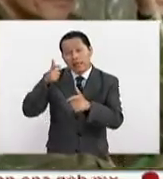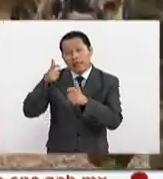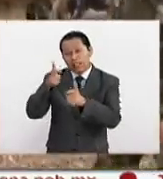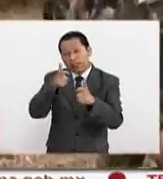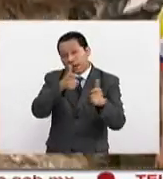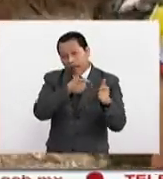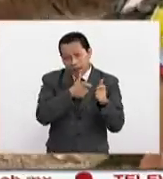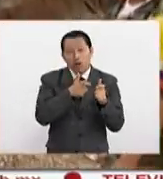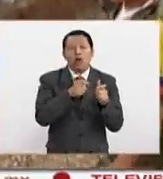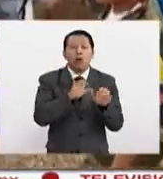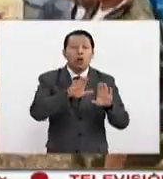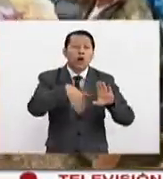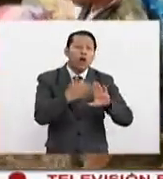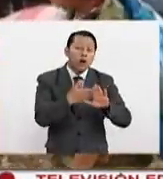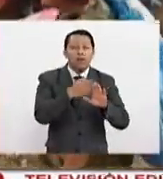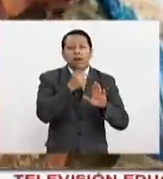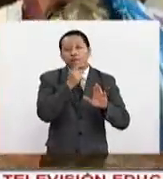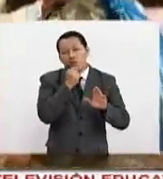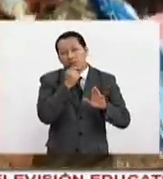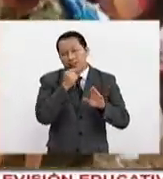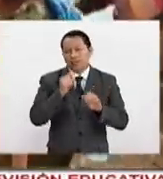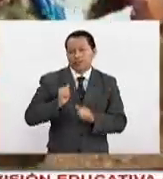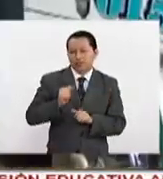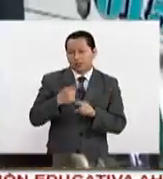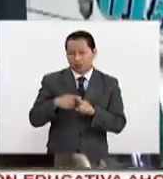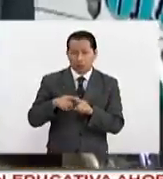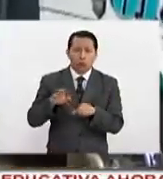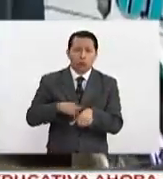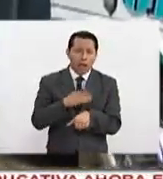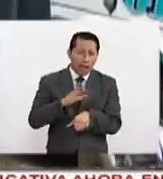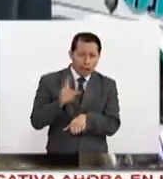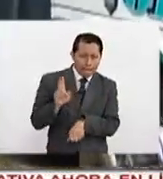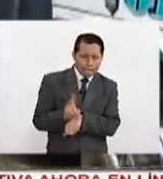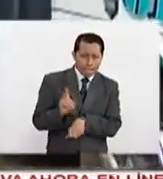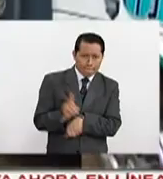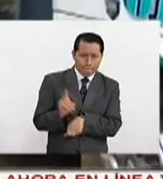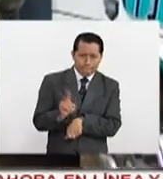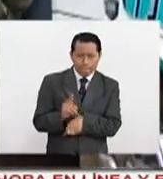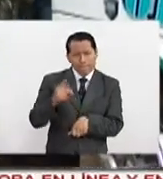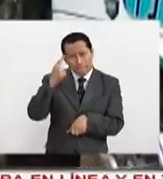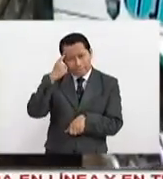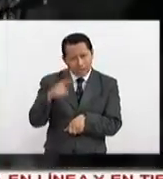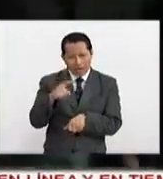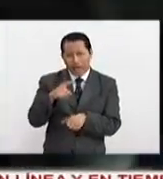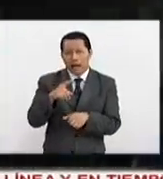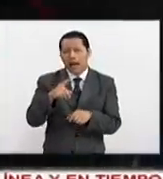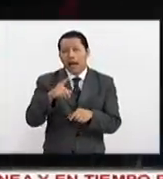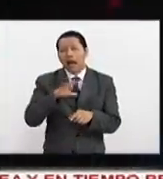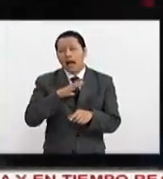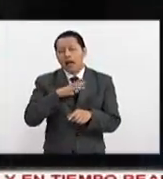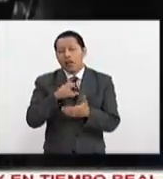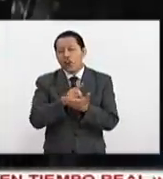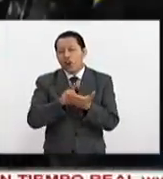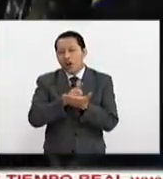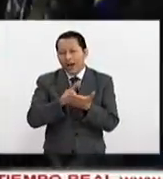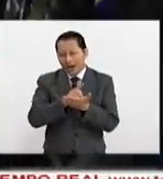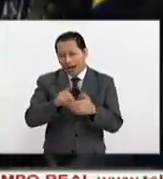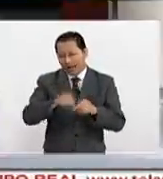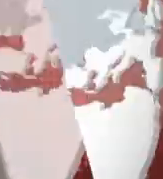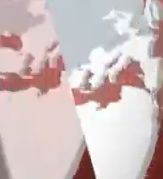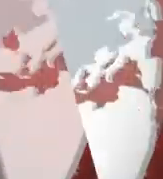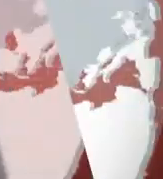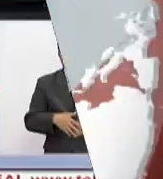contra las fuerzas de seguridad cuando escoltaban a personal que debía erradicar cultivos ilícitos de droga en ese lugar.